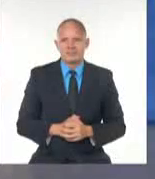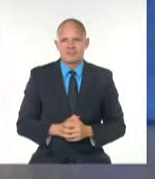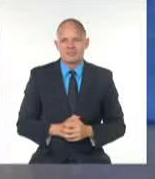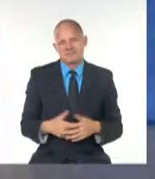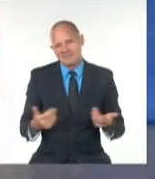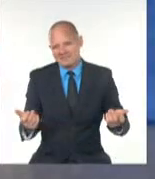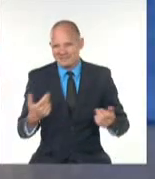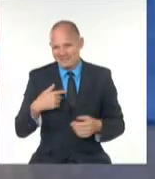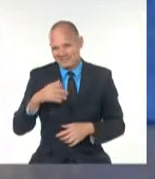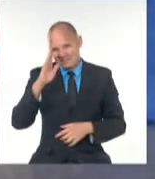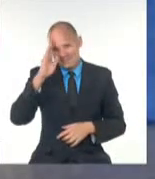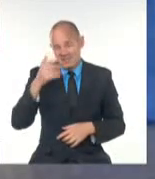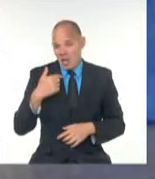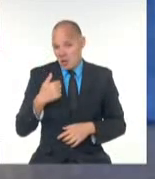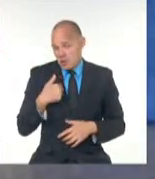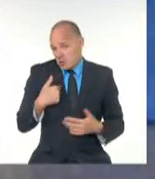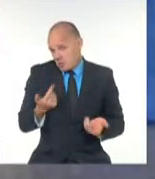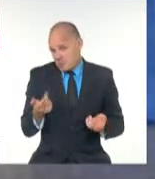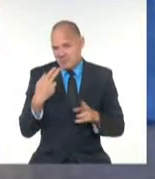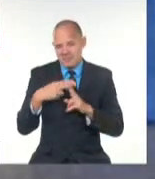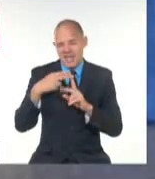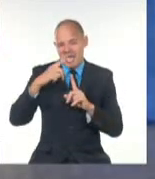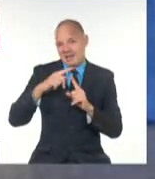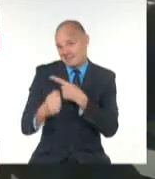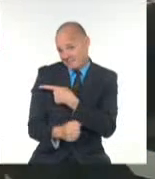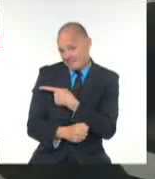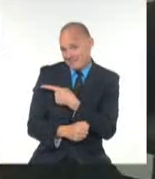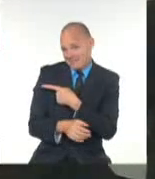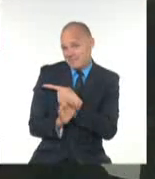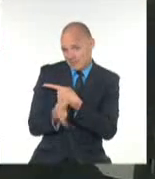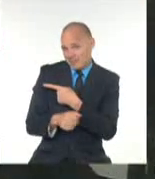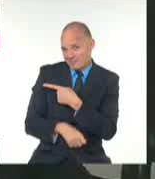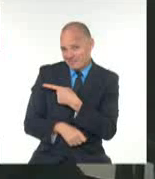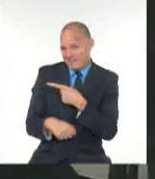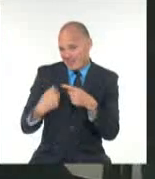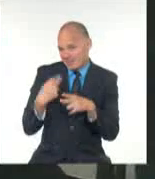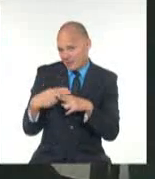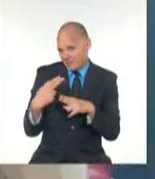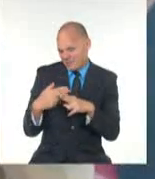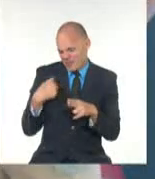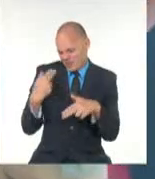Hola, soy Tania Drangue Guerrero y soy historiadora del arte.